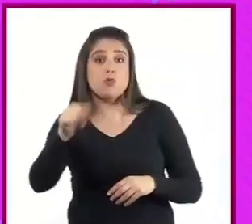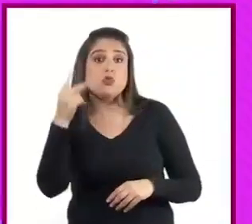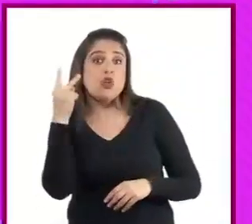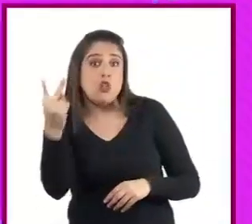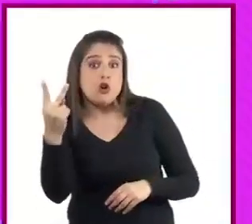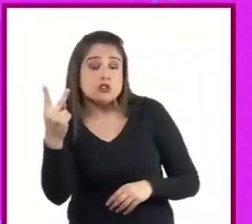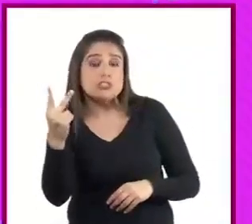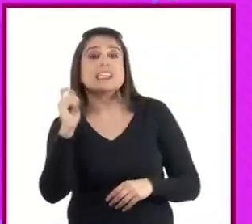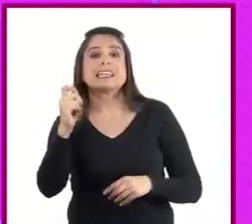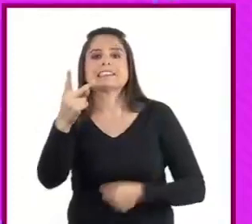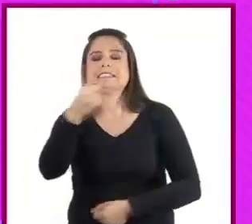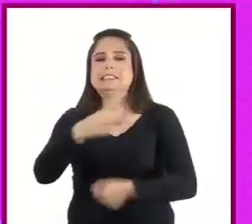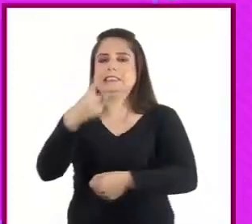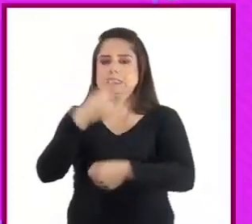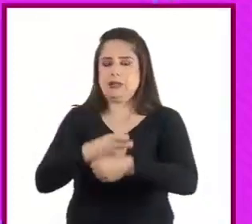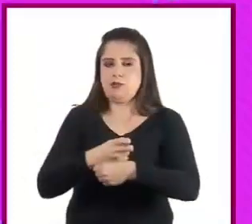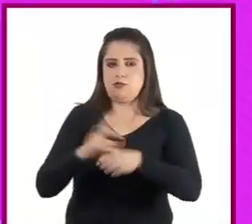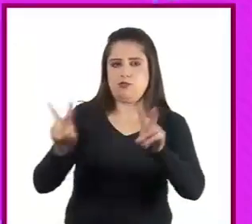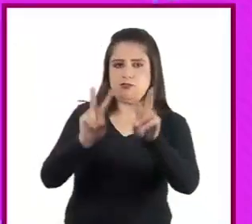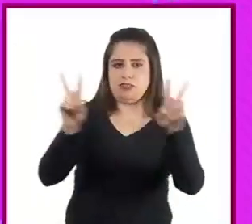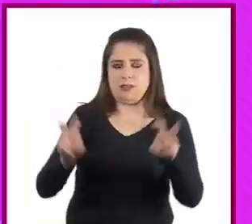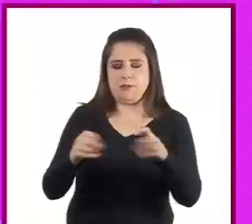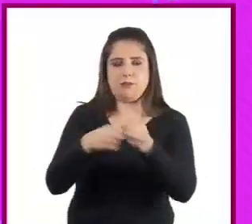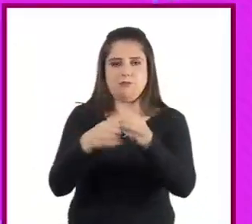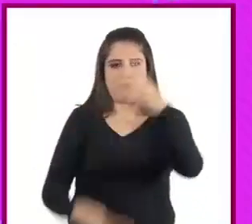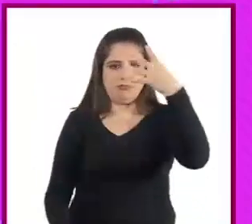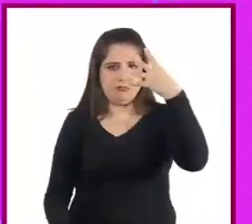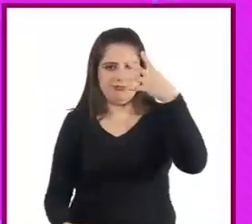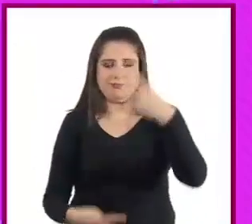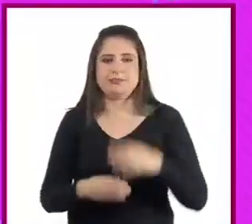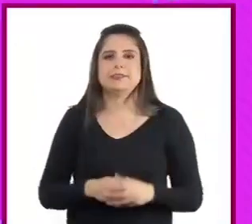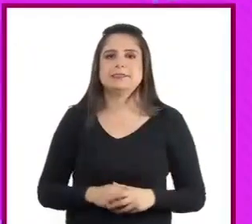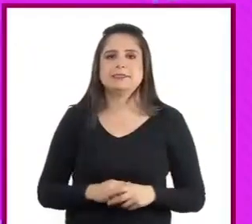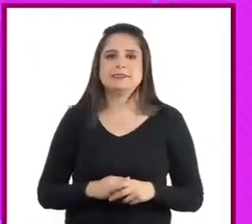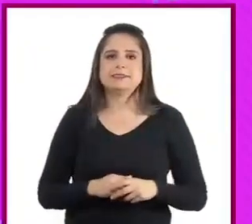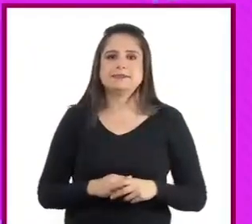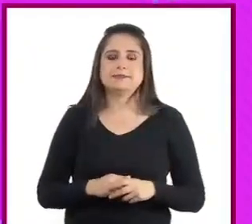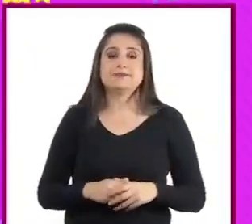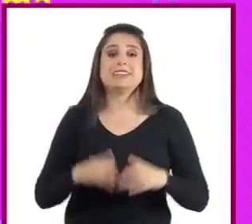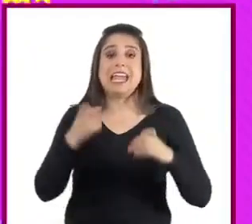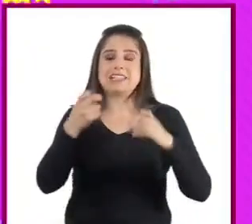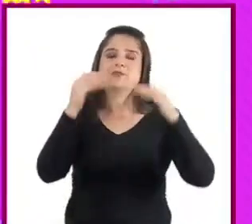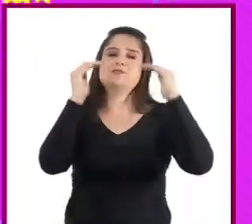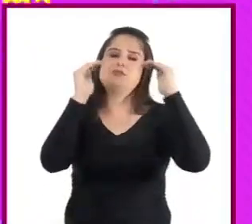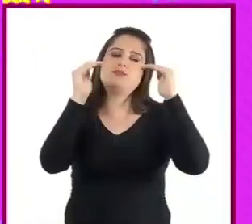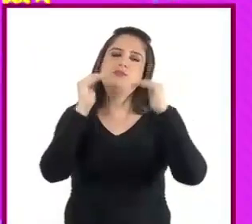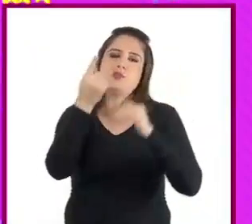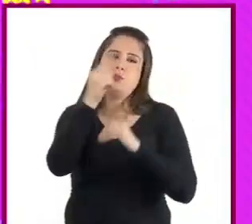1.1.2 es el segundo contenido del primer subtema. Y así